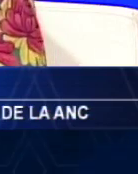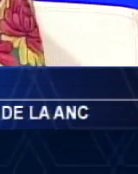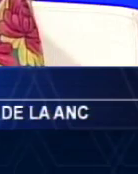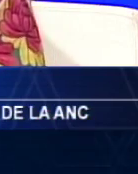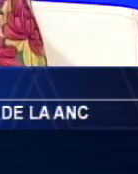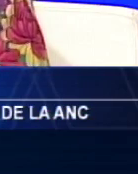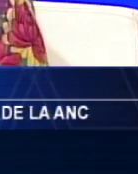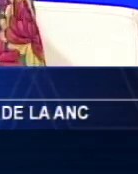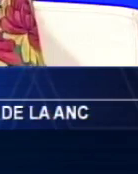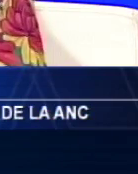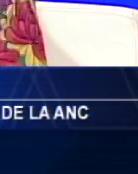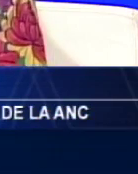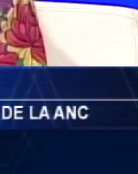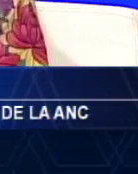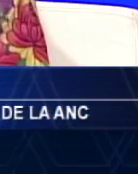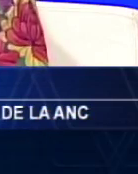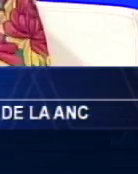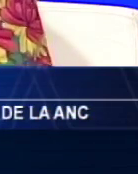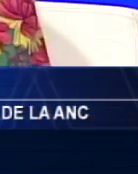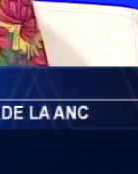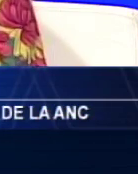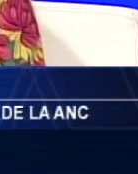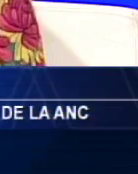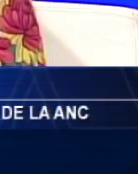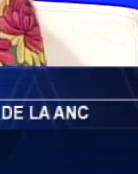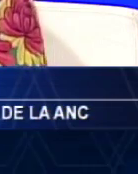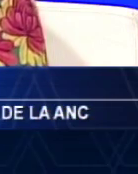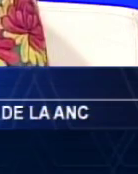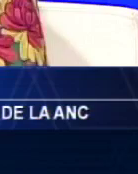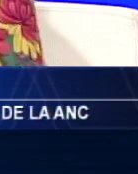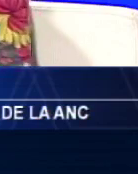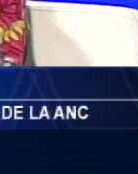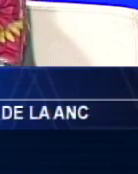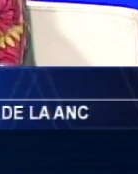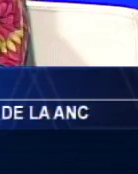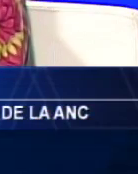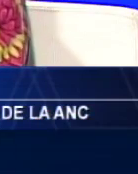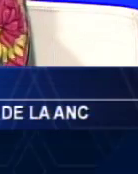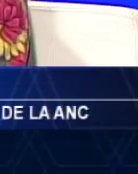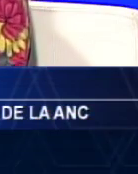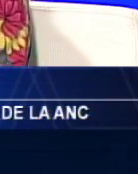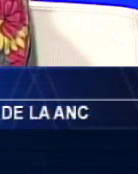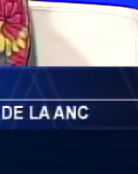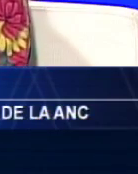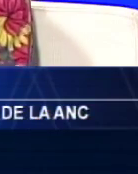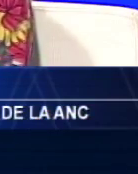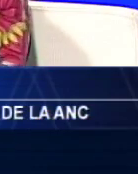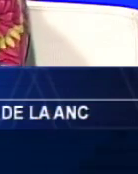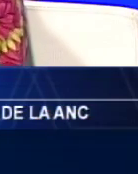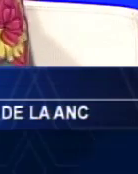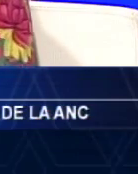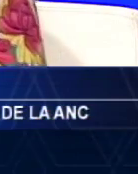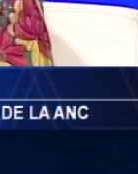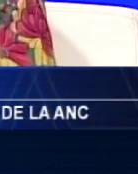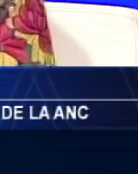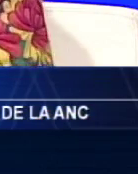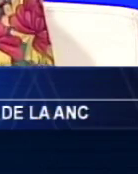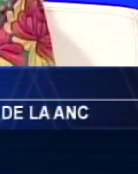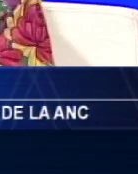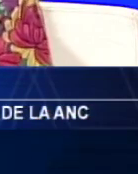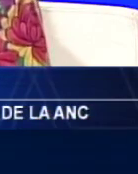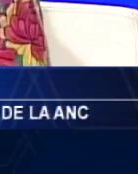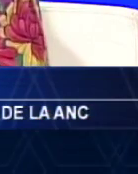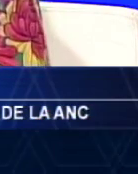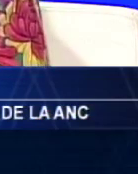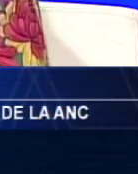¿verdad?, de ente constitucional. Convocamos elecciones de gobernadores, convocamos elecciones de alcaldes y alcaldesas y convocamos